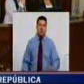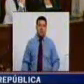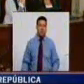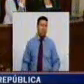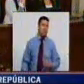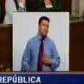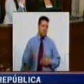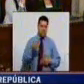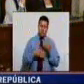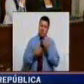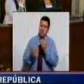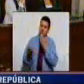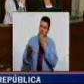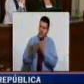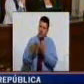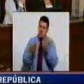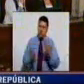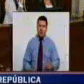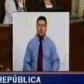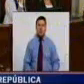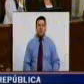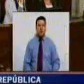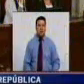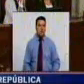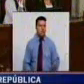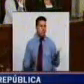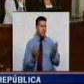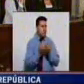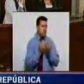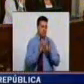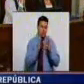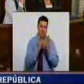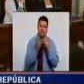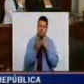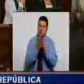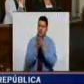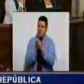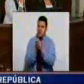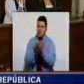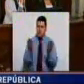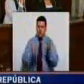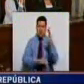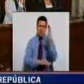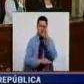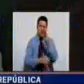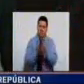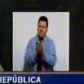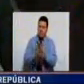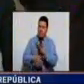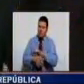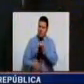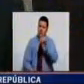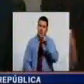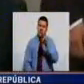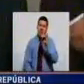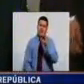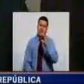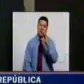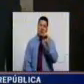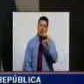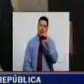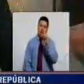Bueno, yo empiezo por agradecerle, señor presidente, a todos los colegas del Senado, mis saludos a los colombianos, al doctor